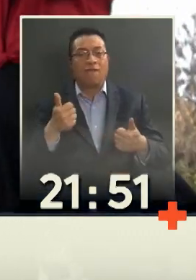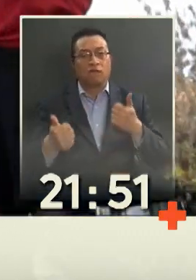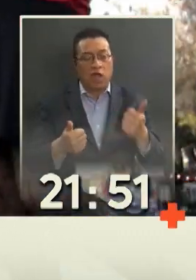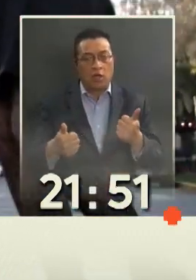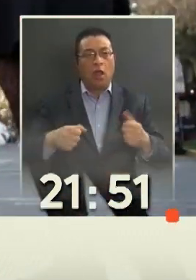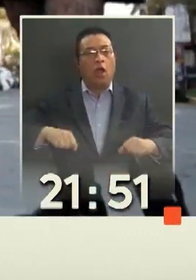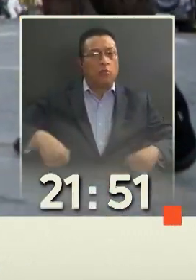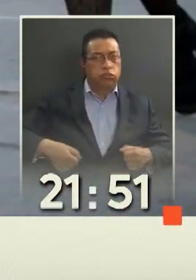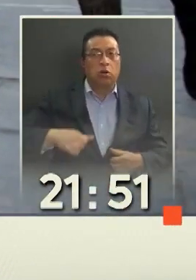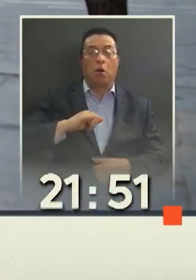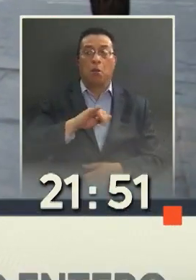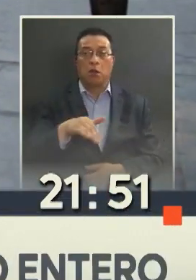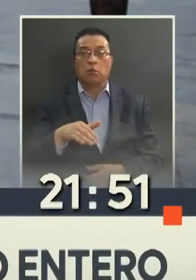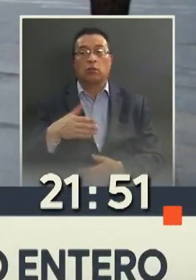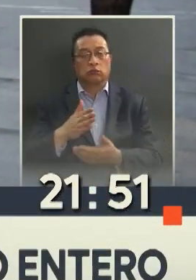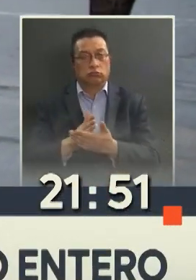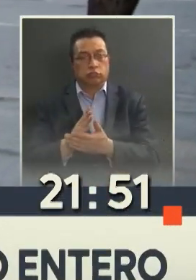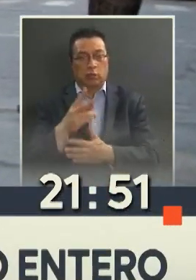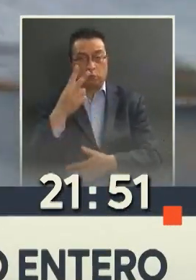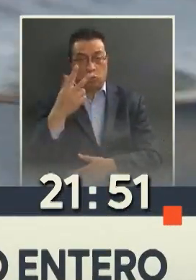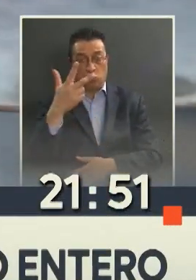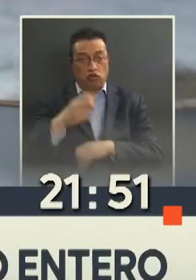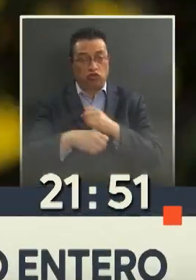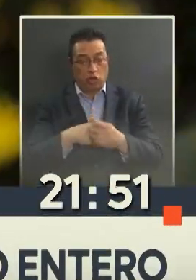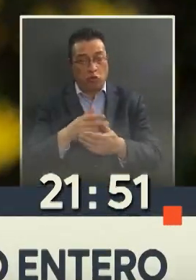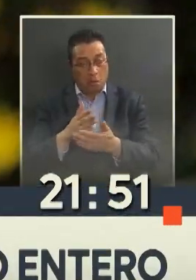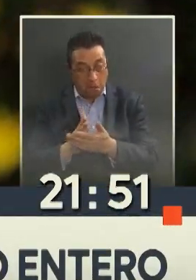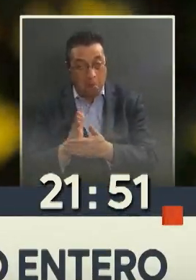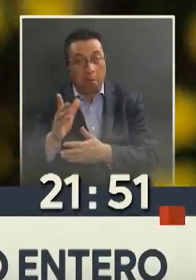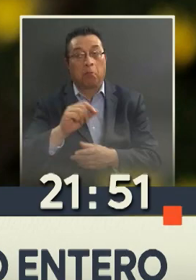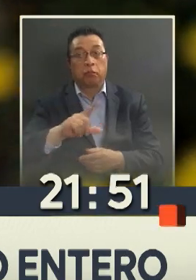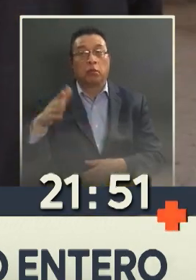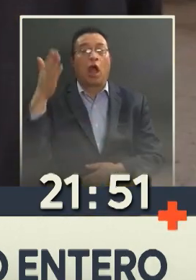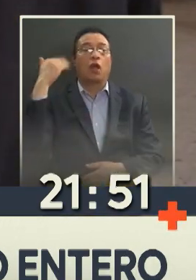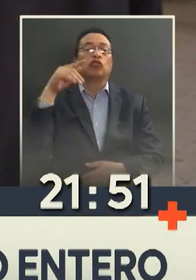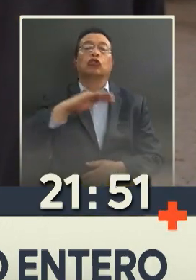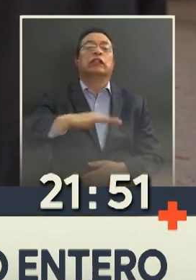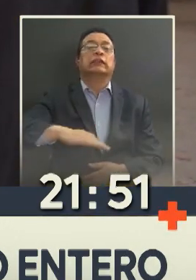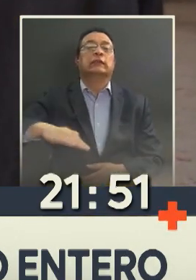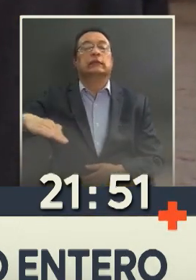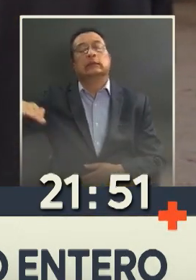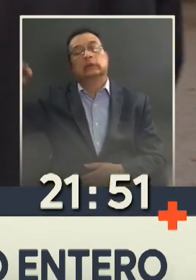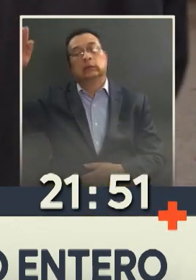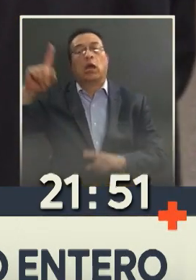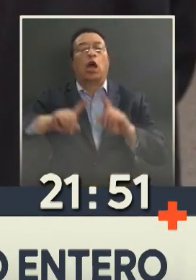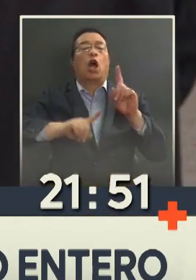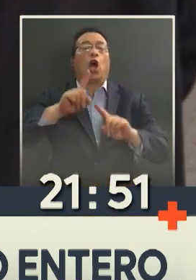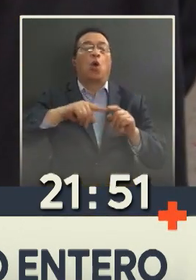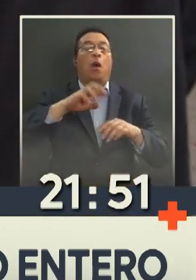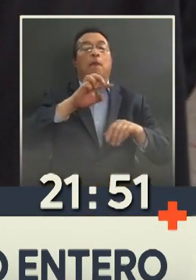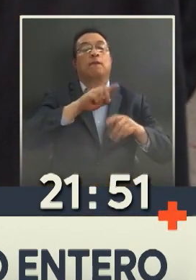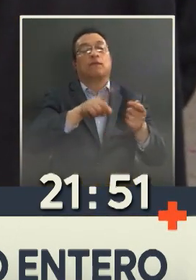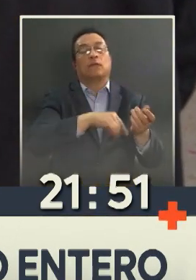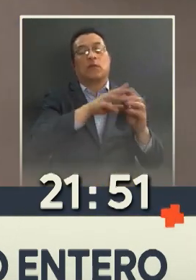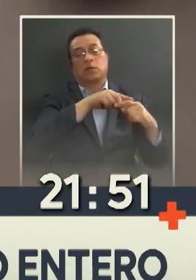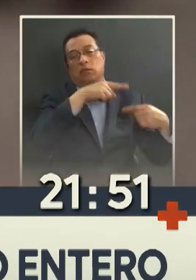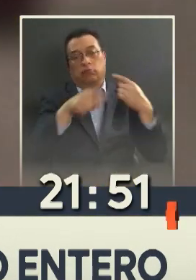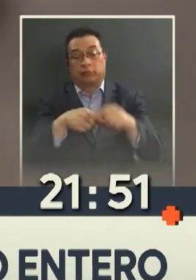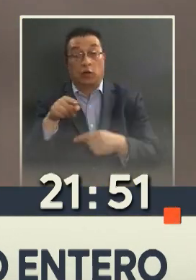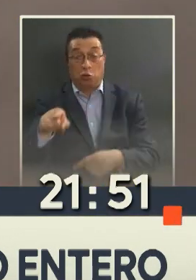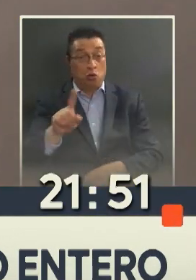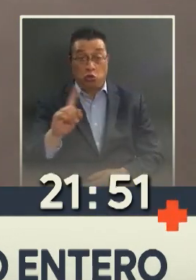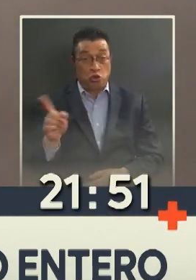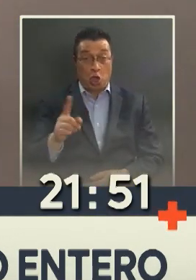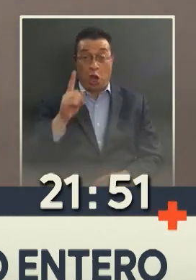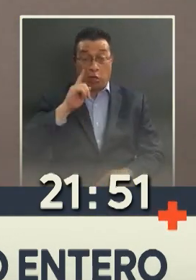vez. Dice que partió grande con 28 años, cuando la mayoría lo hace de niño y por herencia de sus padres. De hecho, ella es la primera de su familia